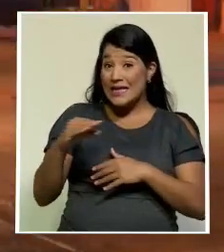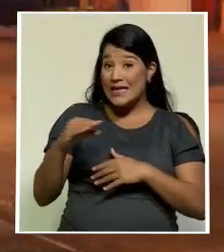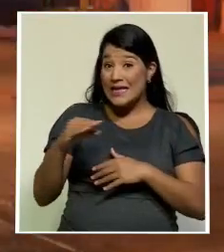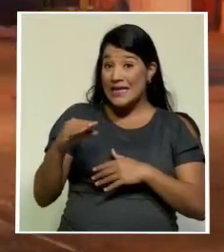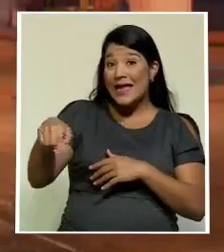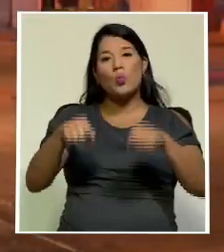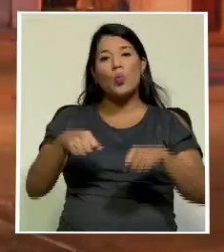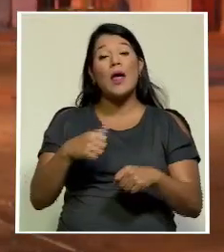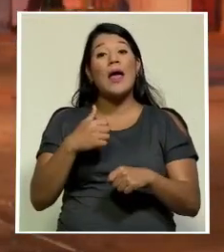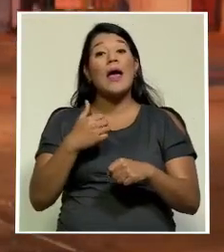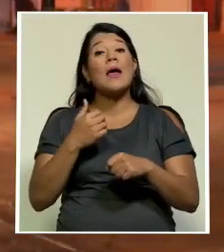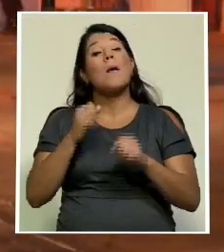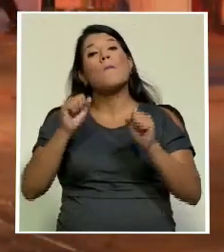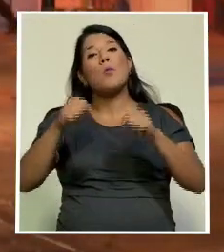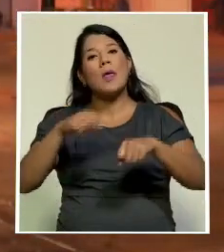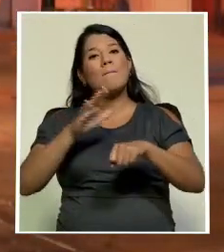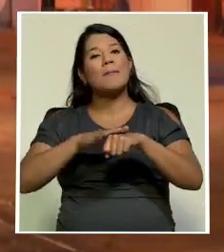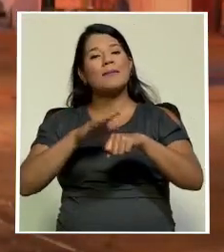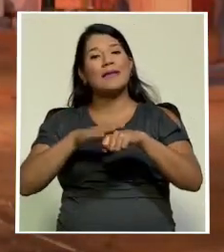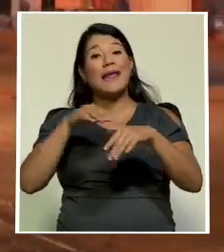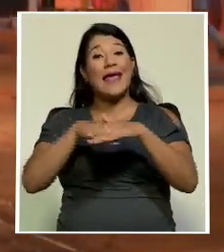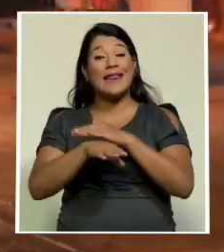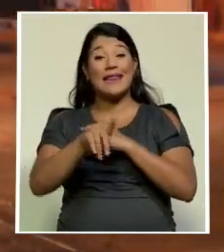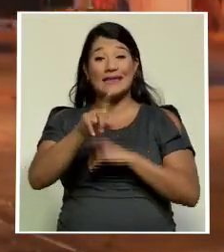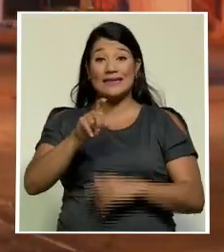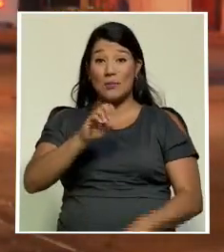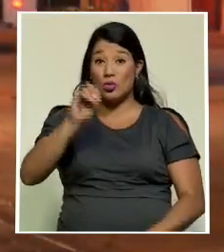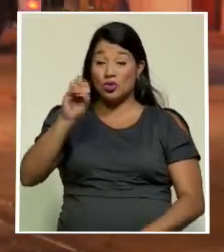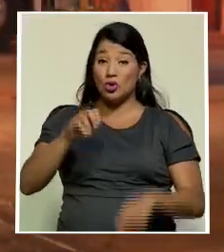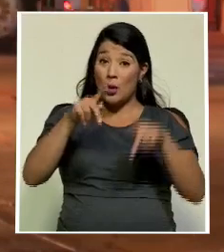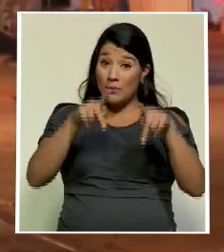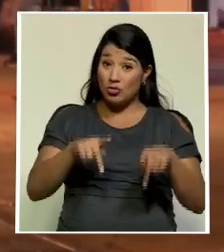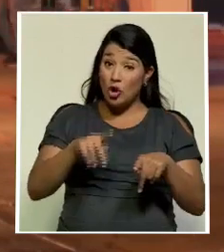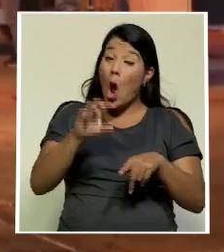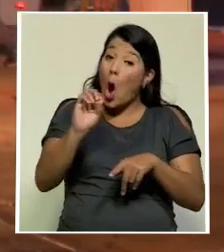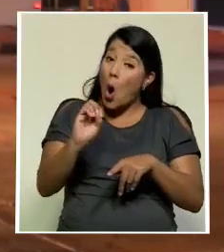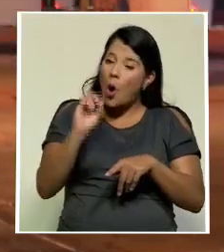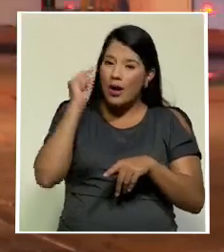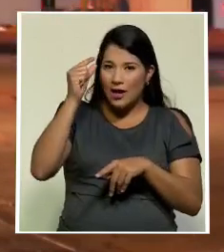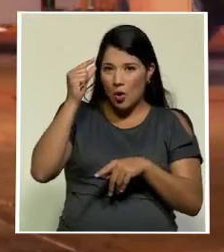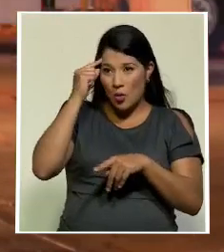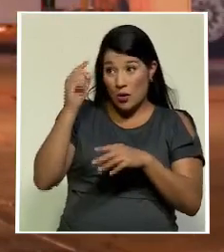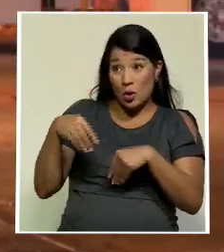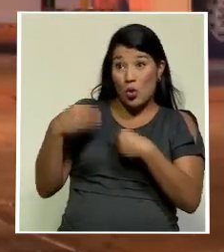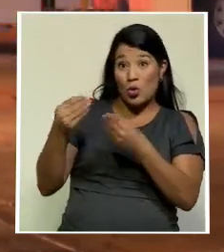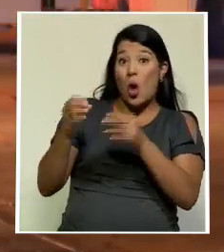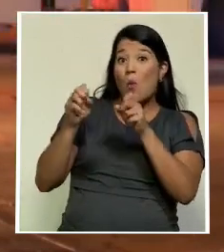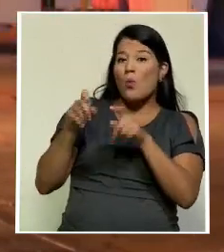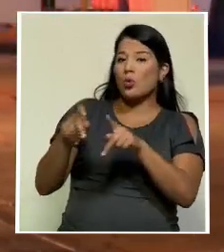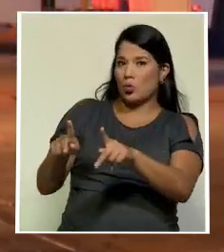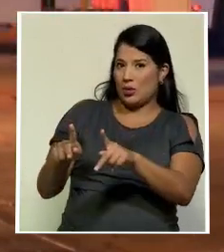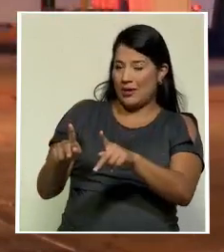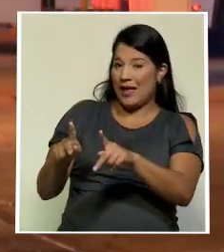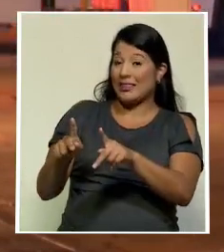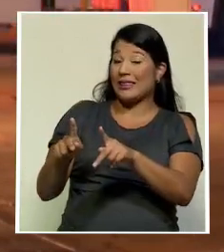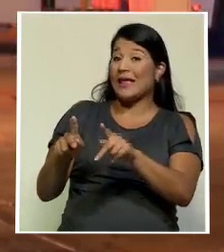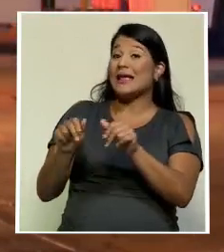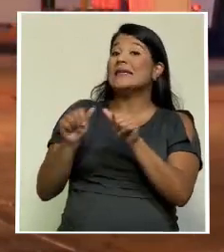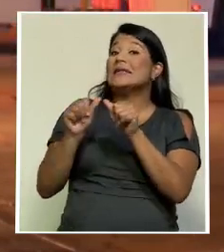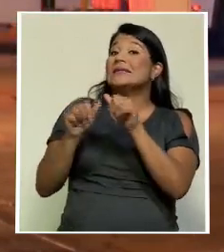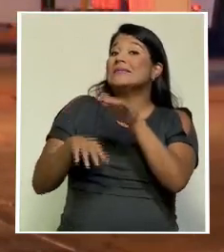un el 100%, o pues también el gobierno ha dado la posibilidad de que se mantengan un 50% sin